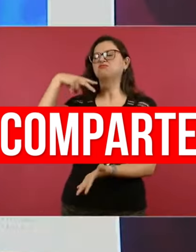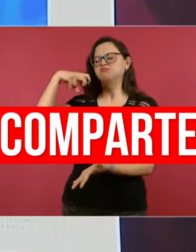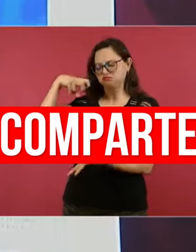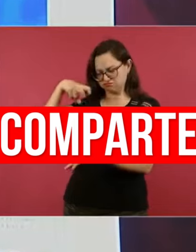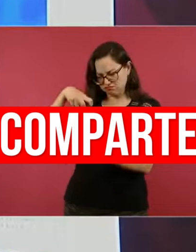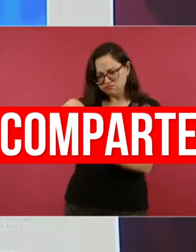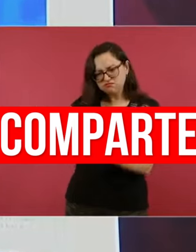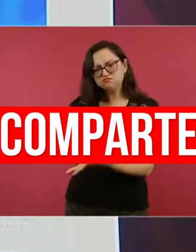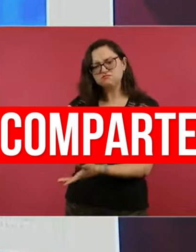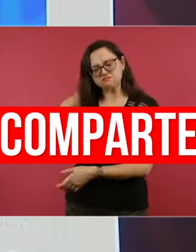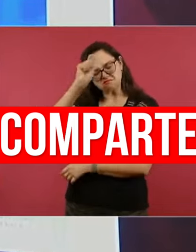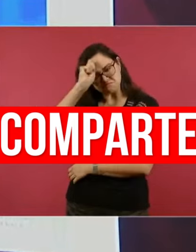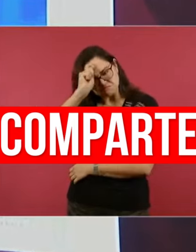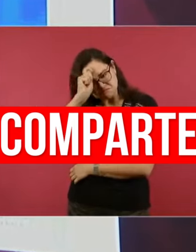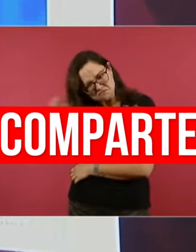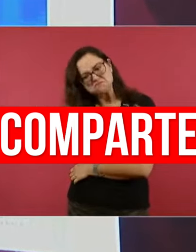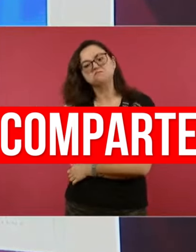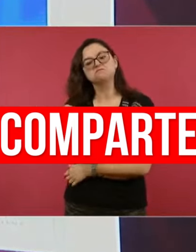Y me quito el sombrero.